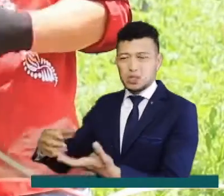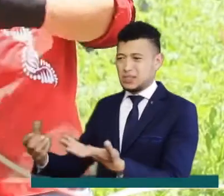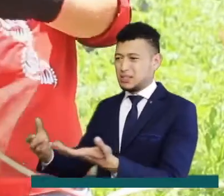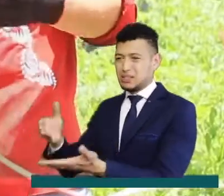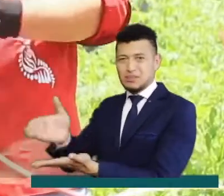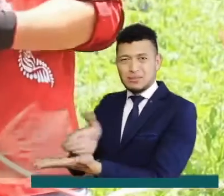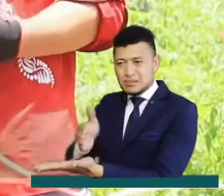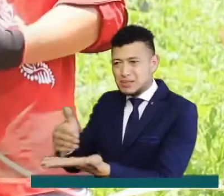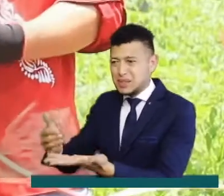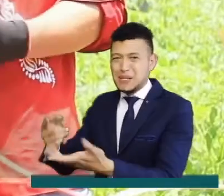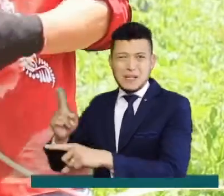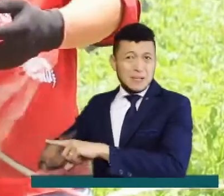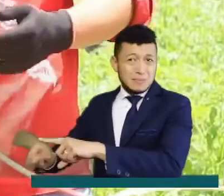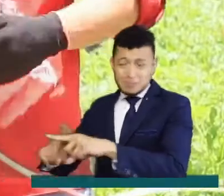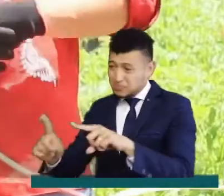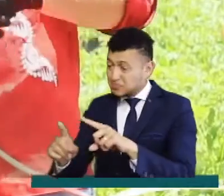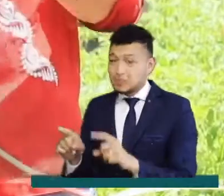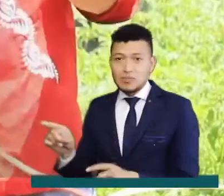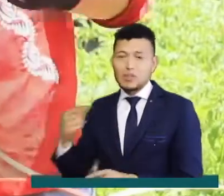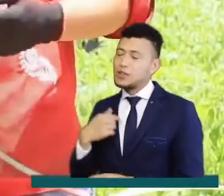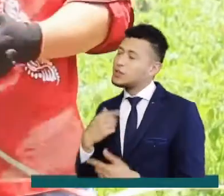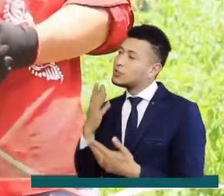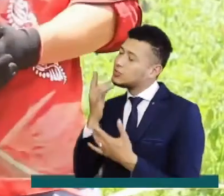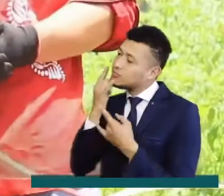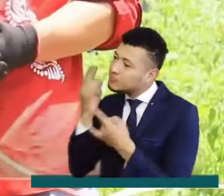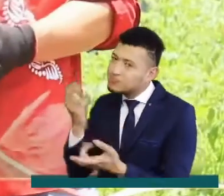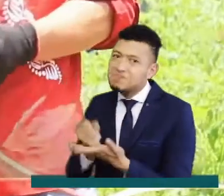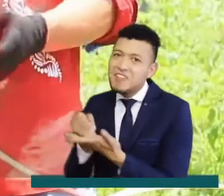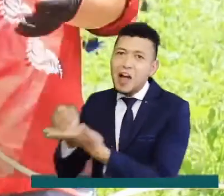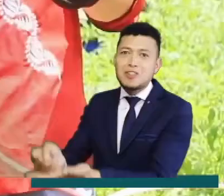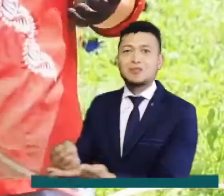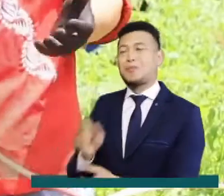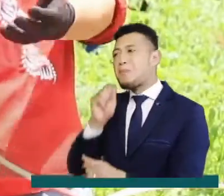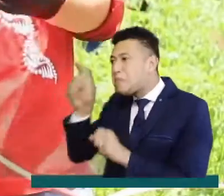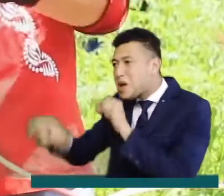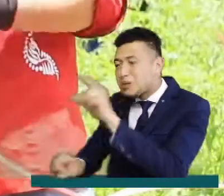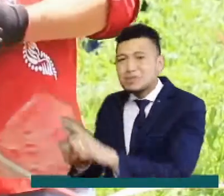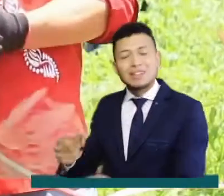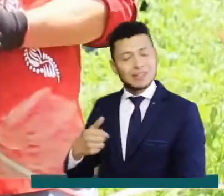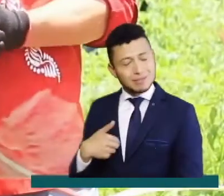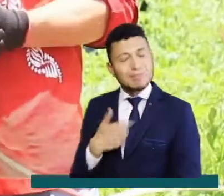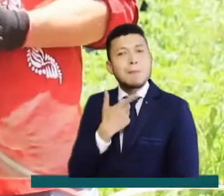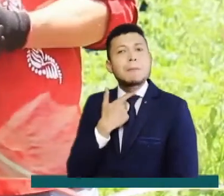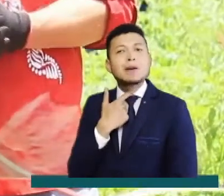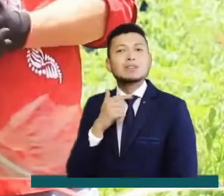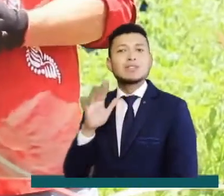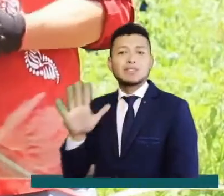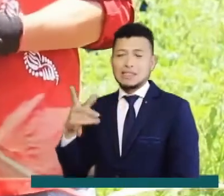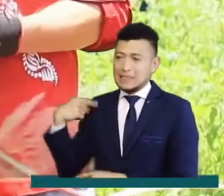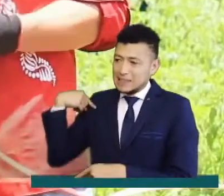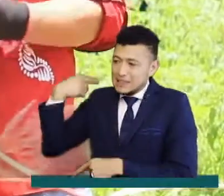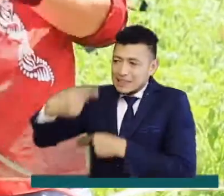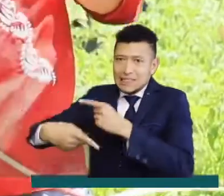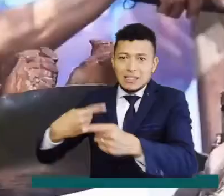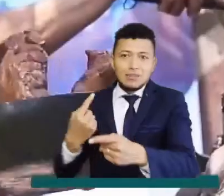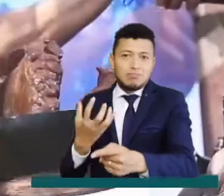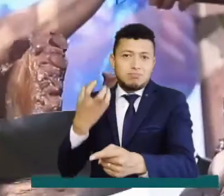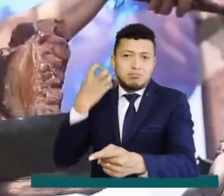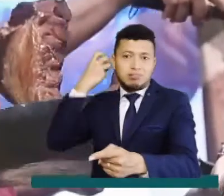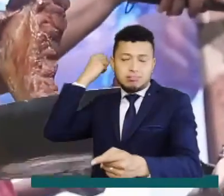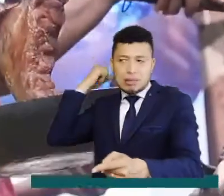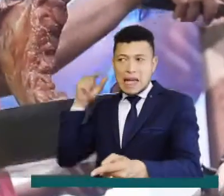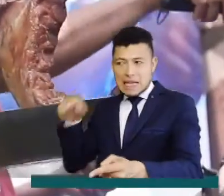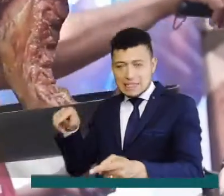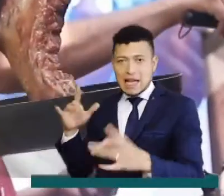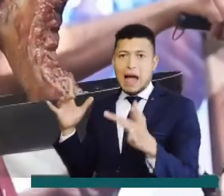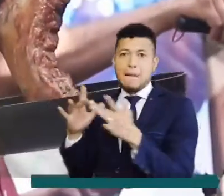siempre estuve interesado en ayudarle en preguntarle y ese gusto pues nuestras raíces surge desde